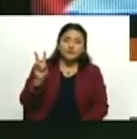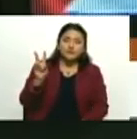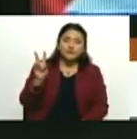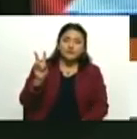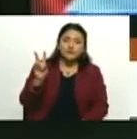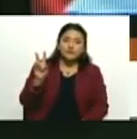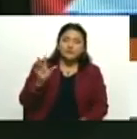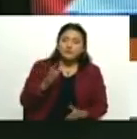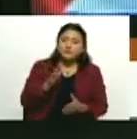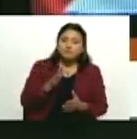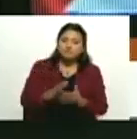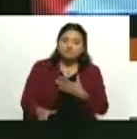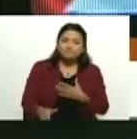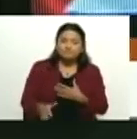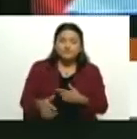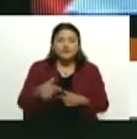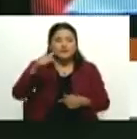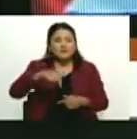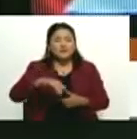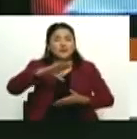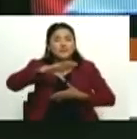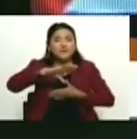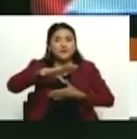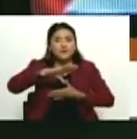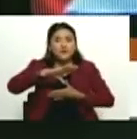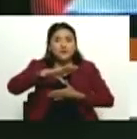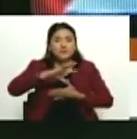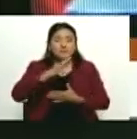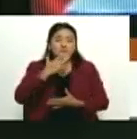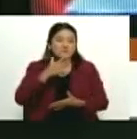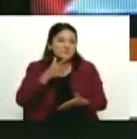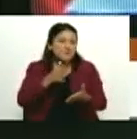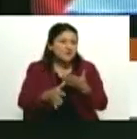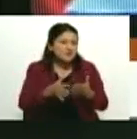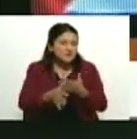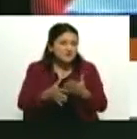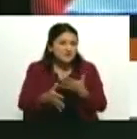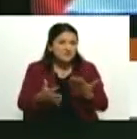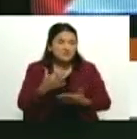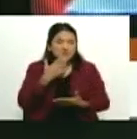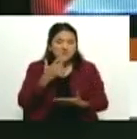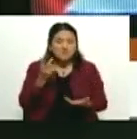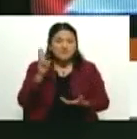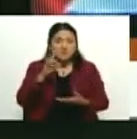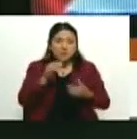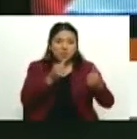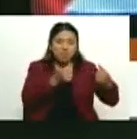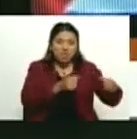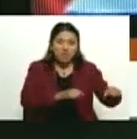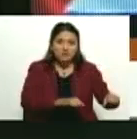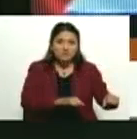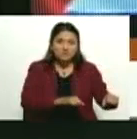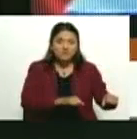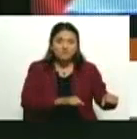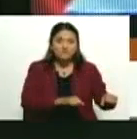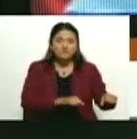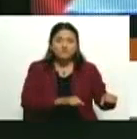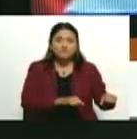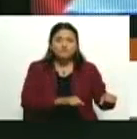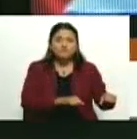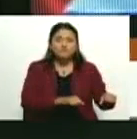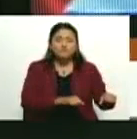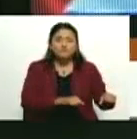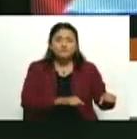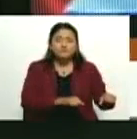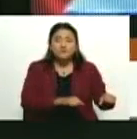lo que pudiera ocurrir en América si Venezuela caía. Yo creo que si aquí no hay que pensar si Venezuela, si